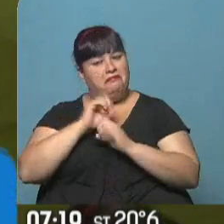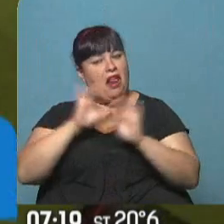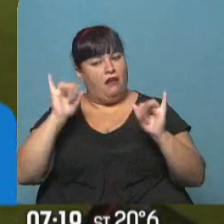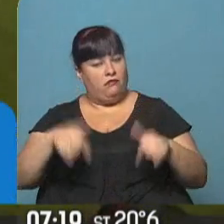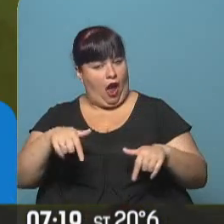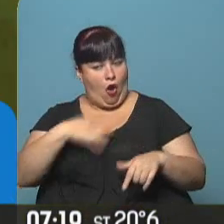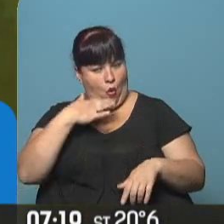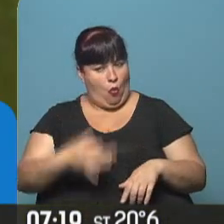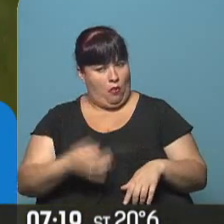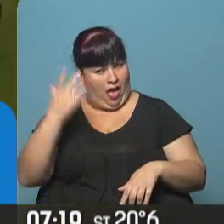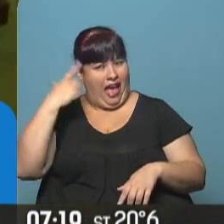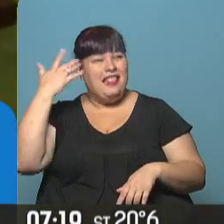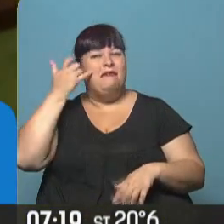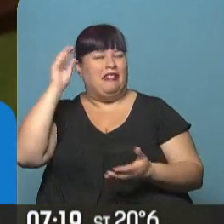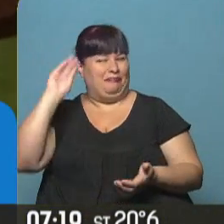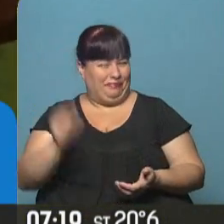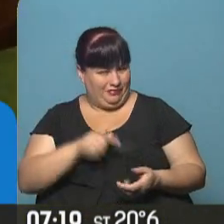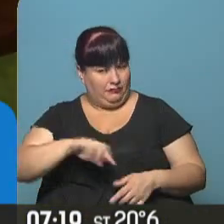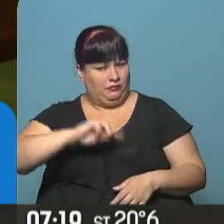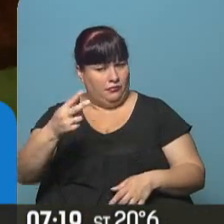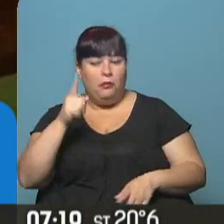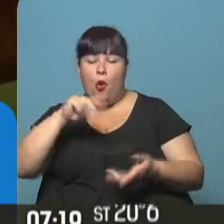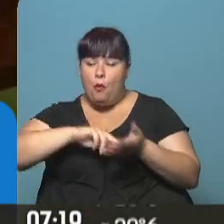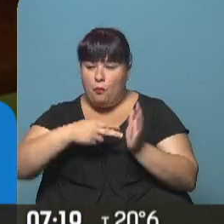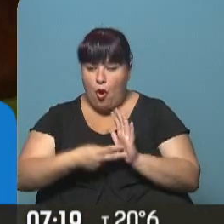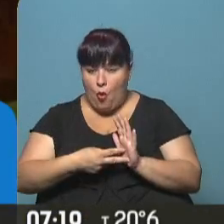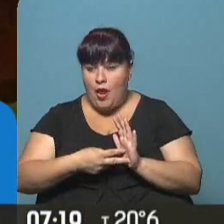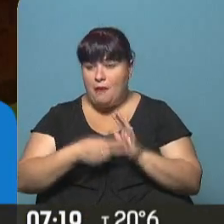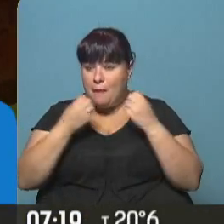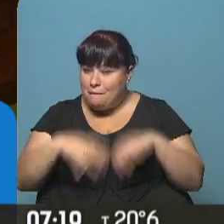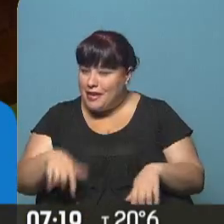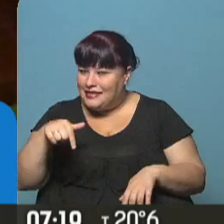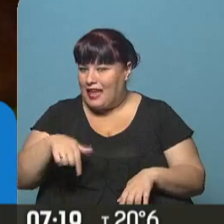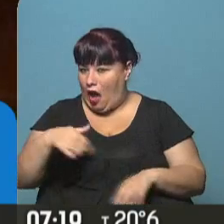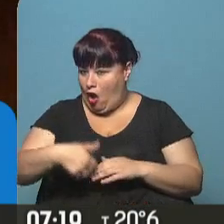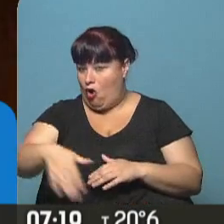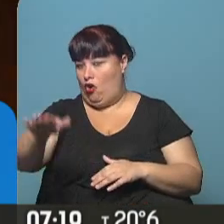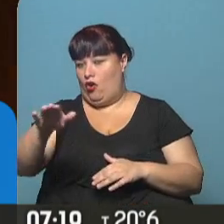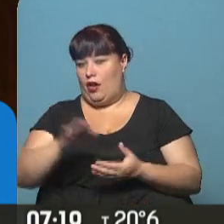tras un intento fallido en mayo, pero el conflicto recién empieza.